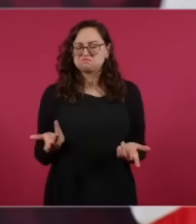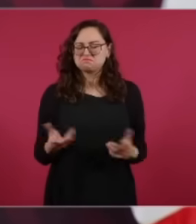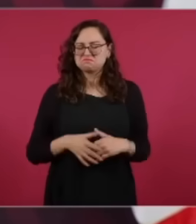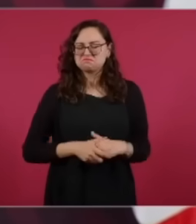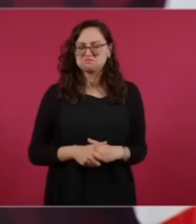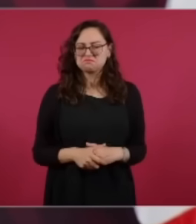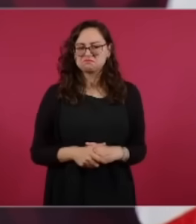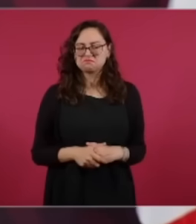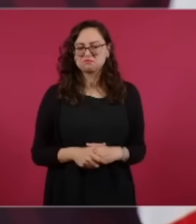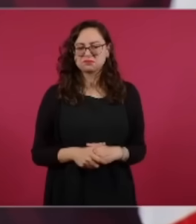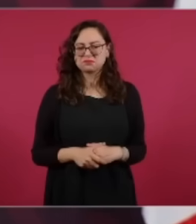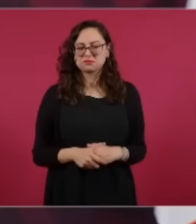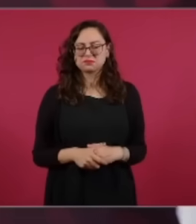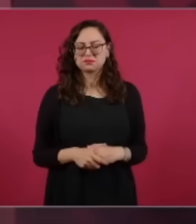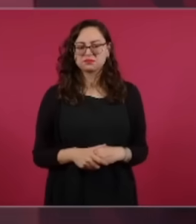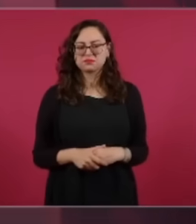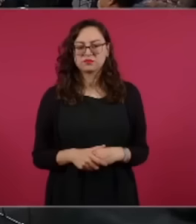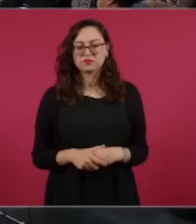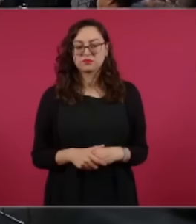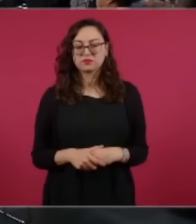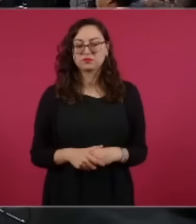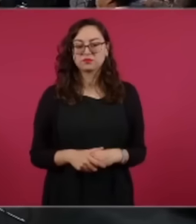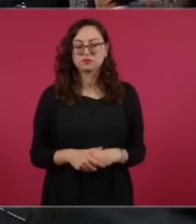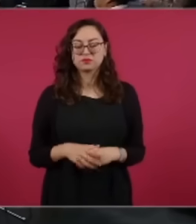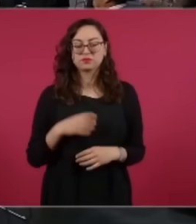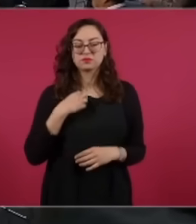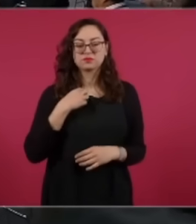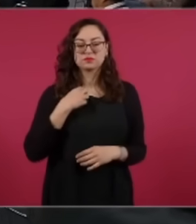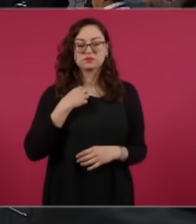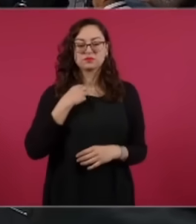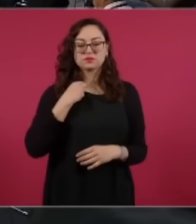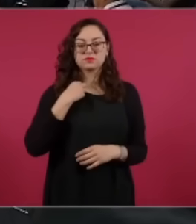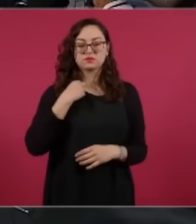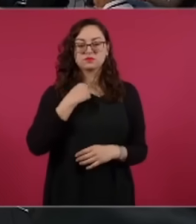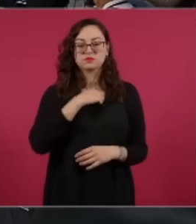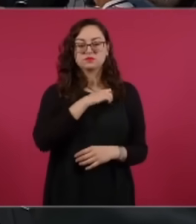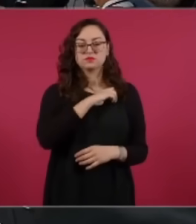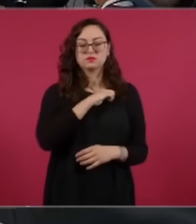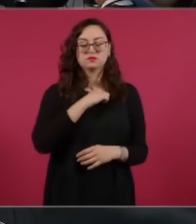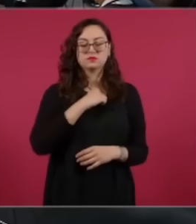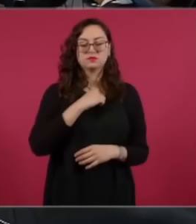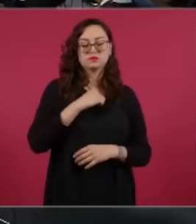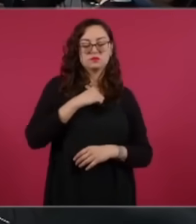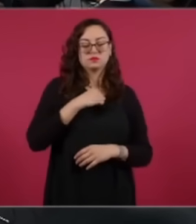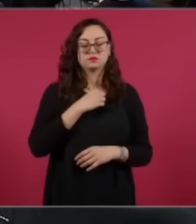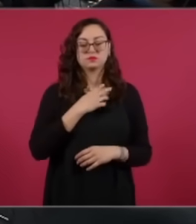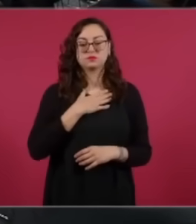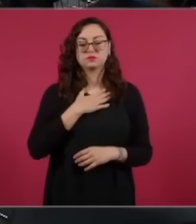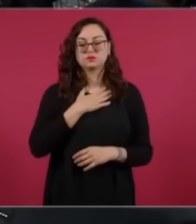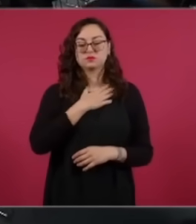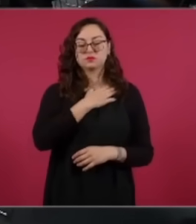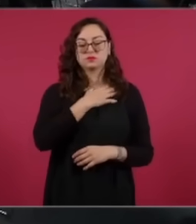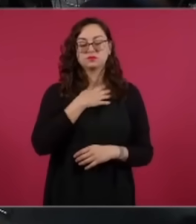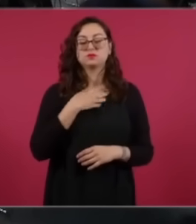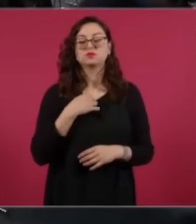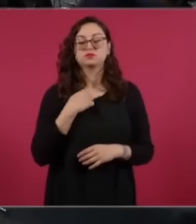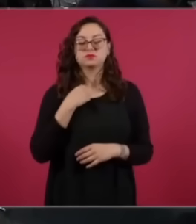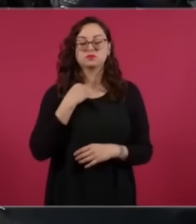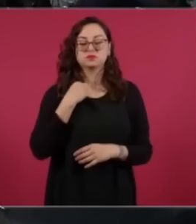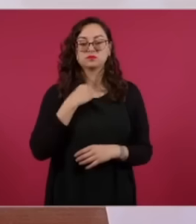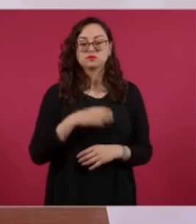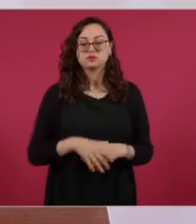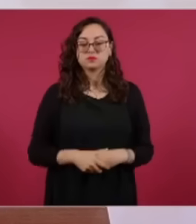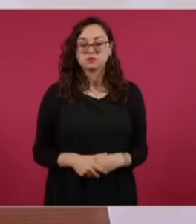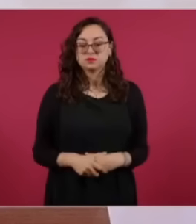ella ahora este eh estos e magistrados